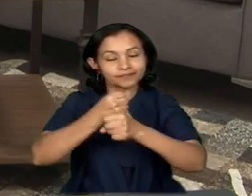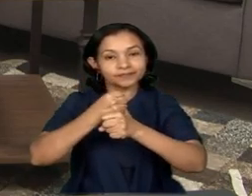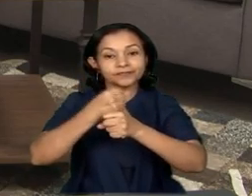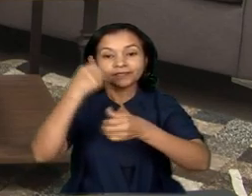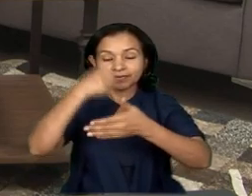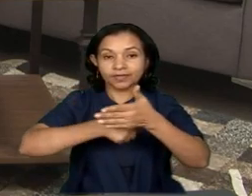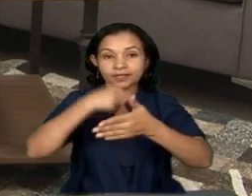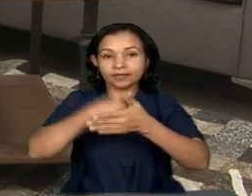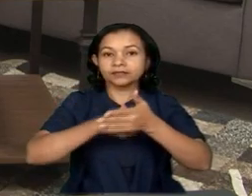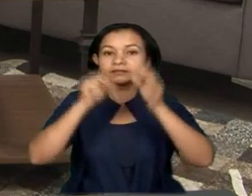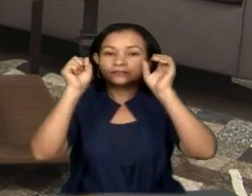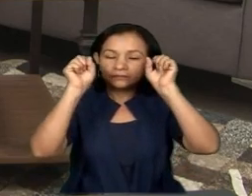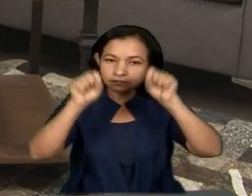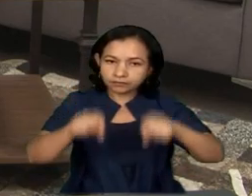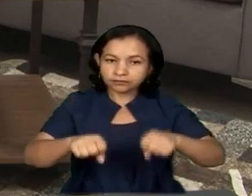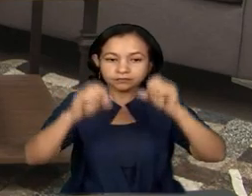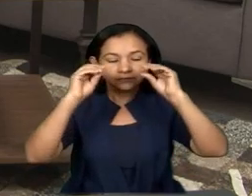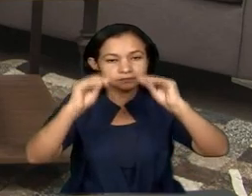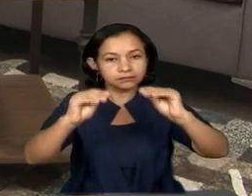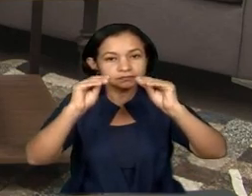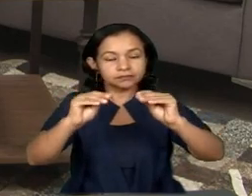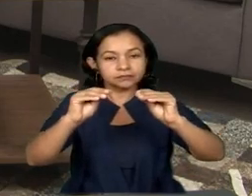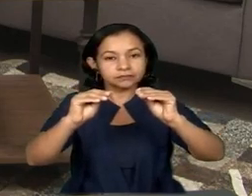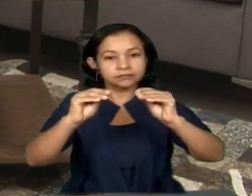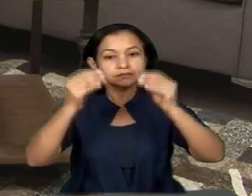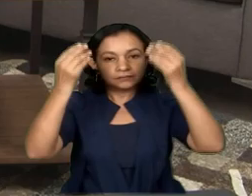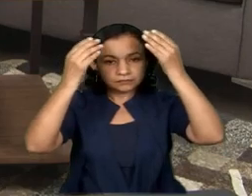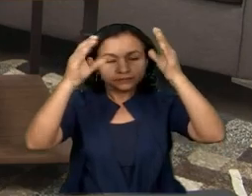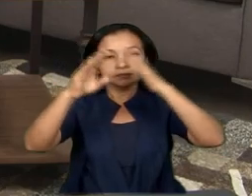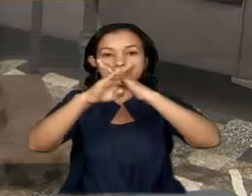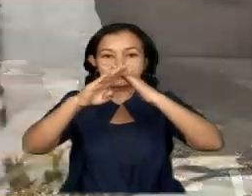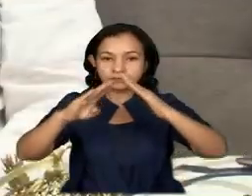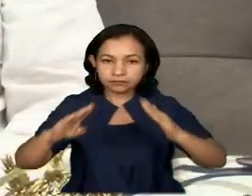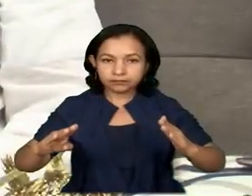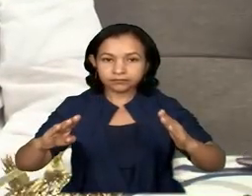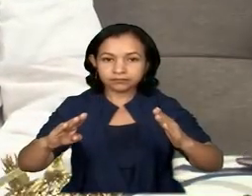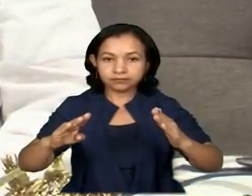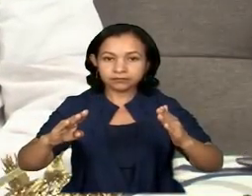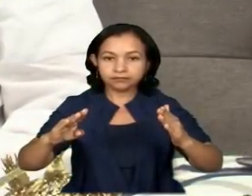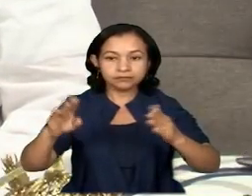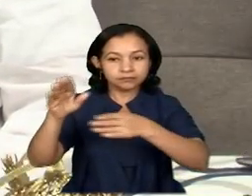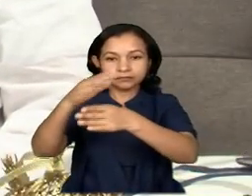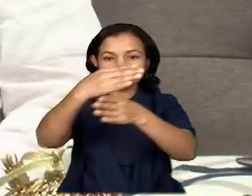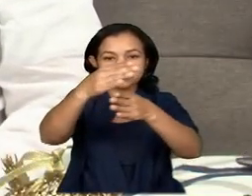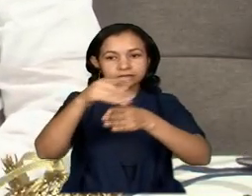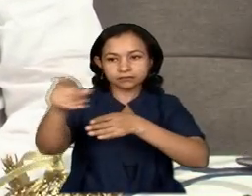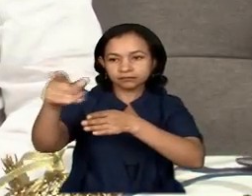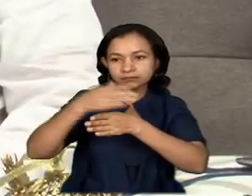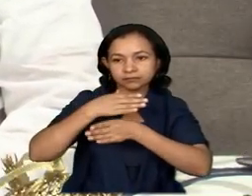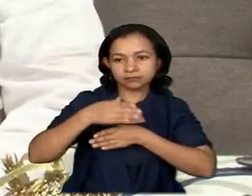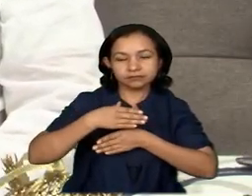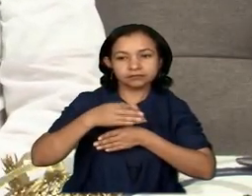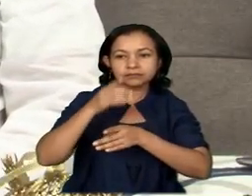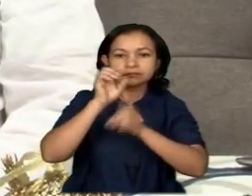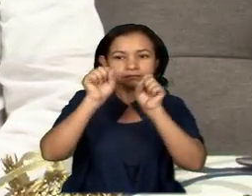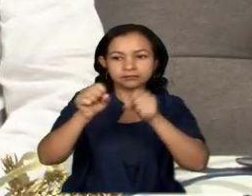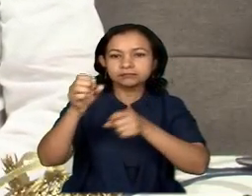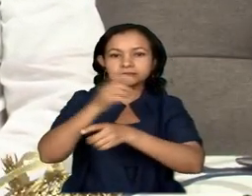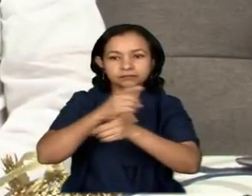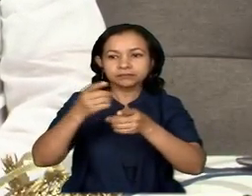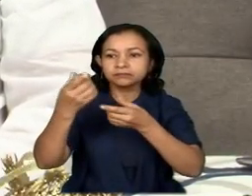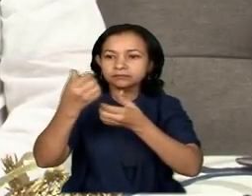sentido, ¿verdad? ¿Qué podemos hacer de la educación para una cultura de paz? Donde puedes tener diferencias, pero puedes construir